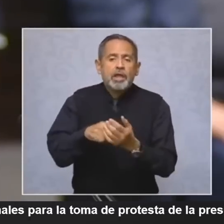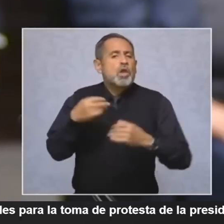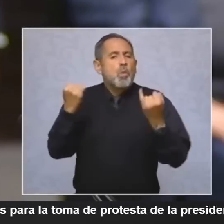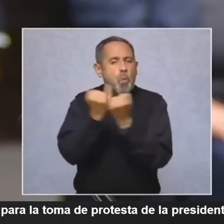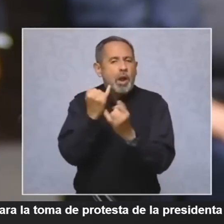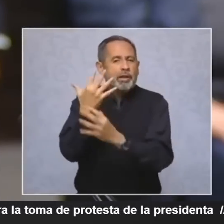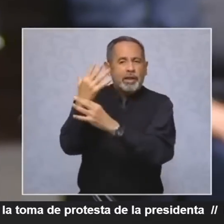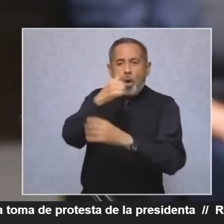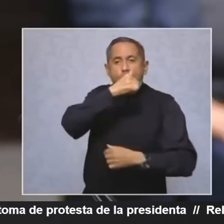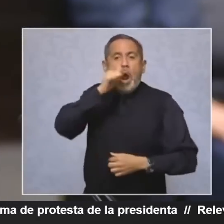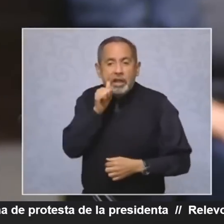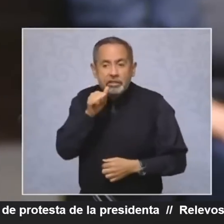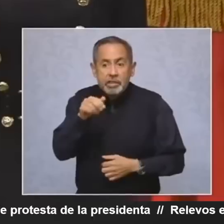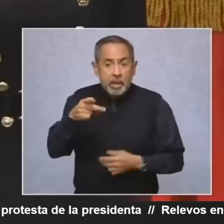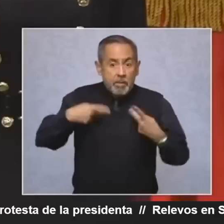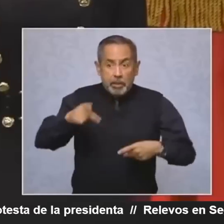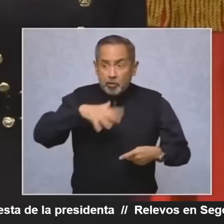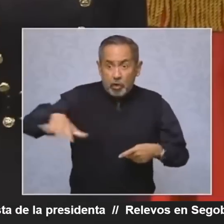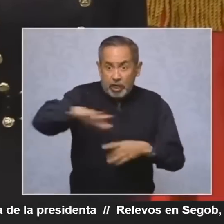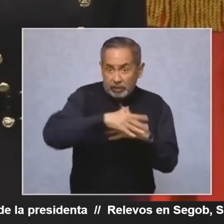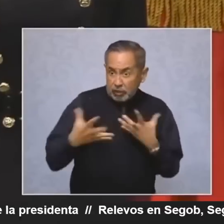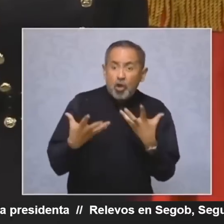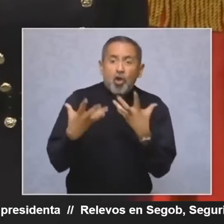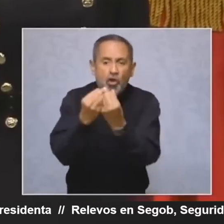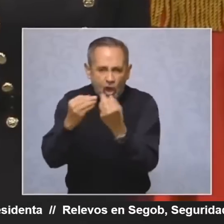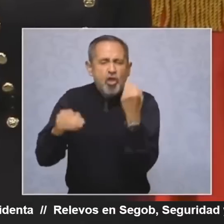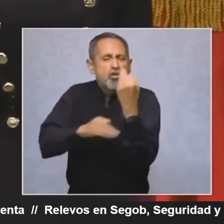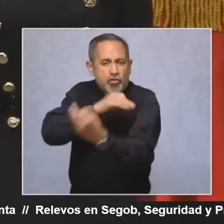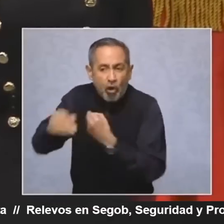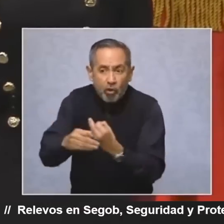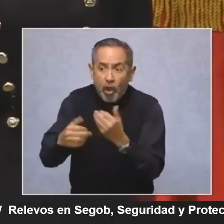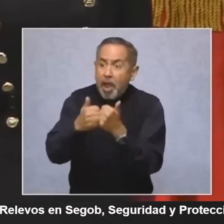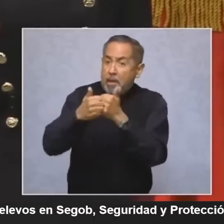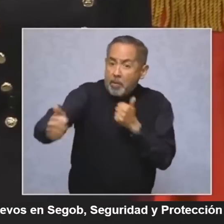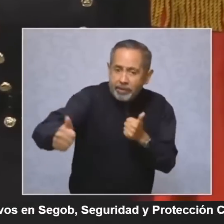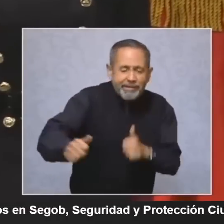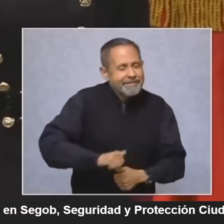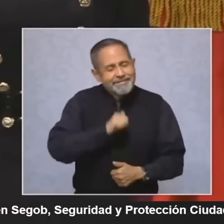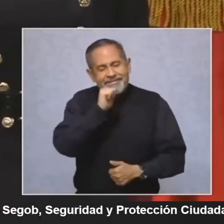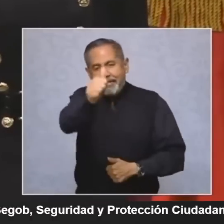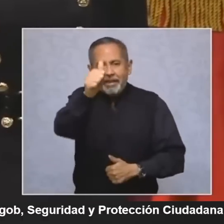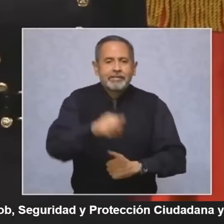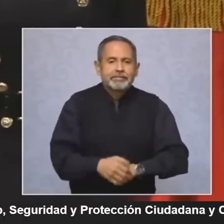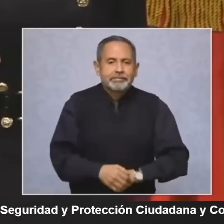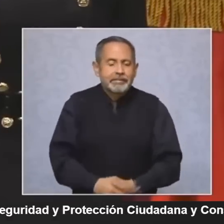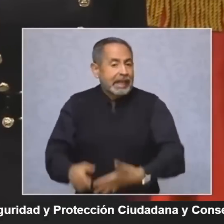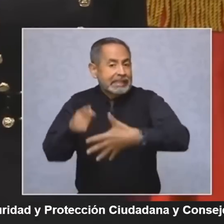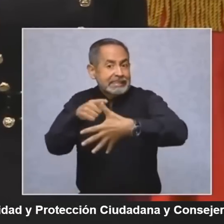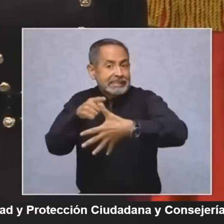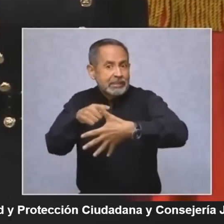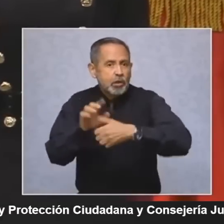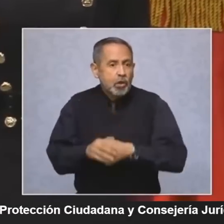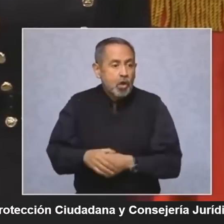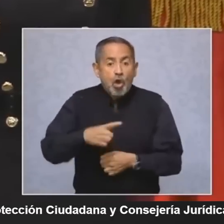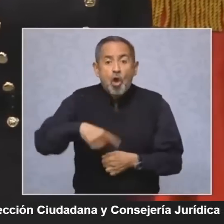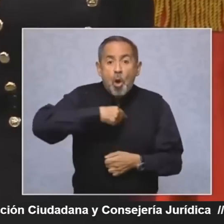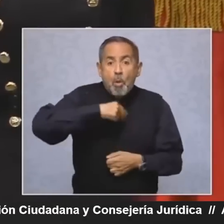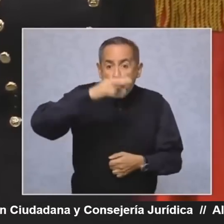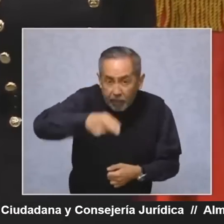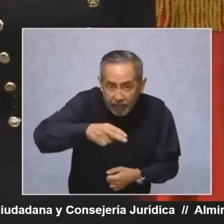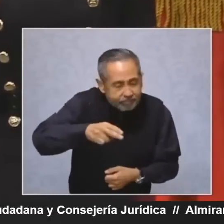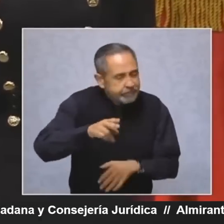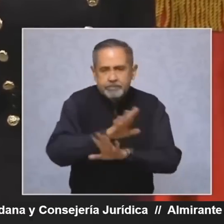Juárez, con el pueblo todo, sin el pueblo nada. 5. Prohibido prohibir.